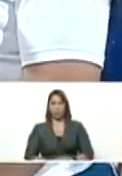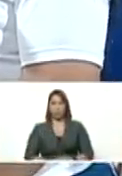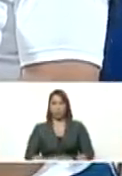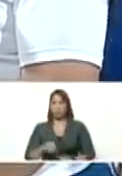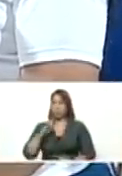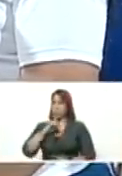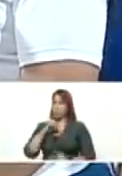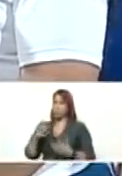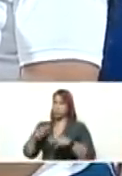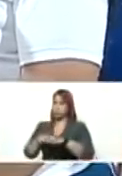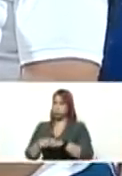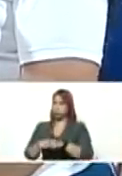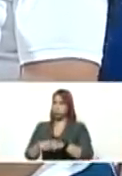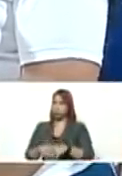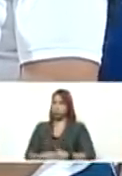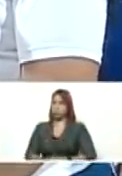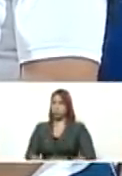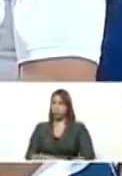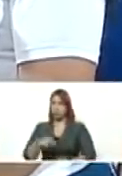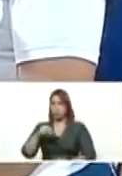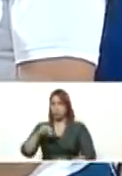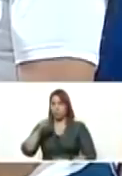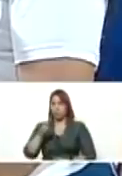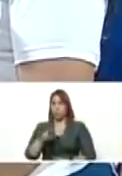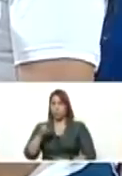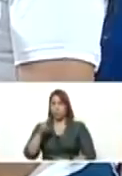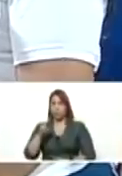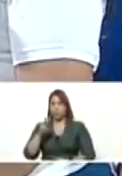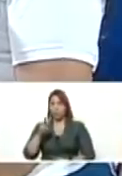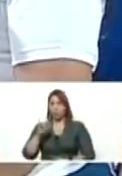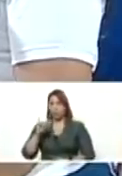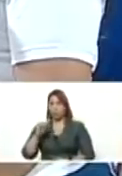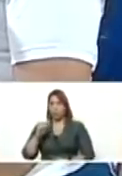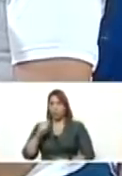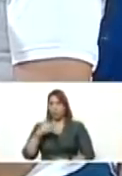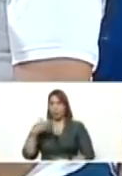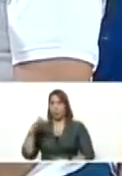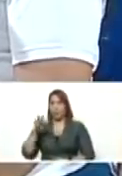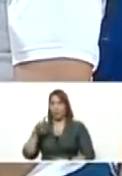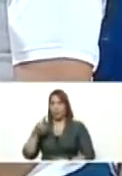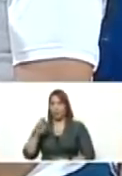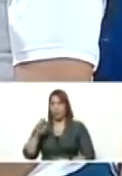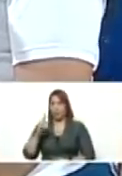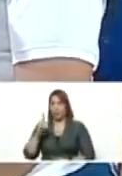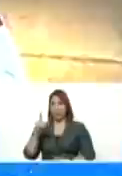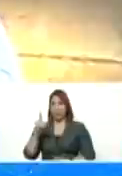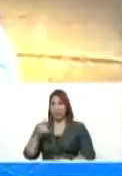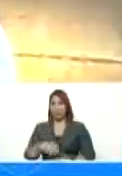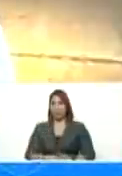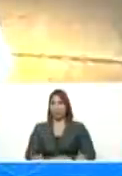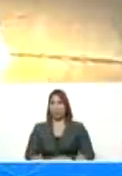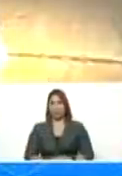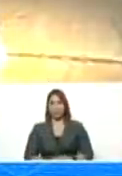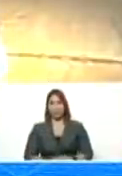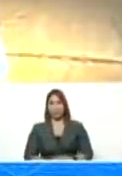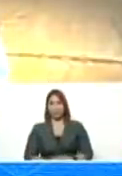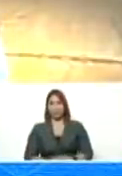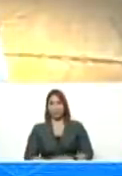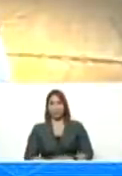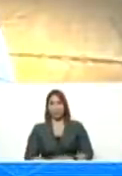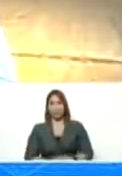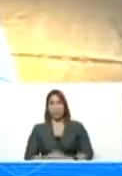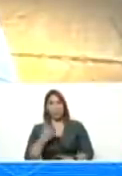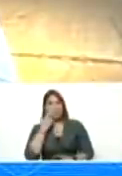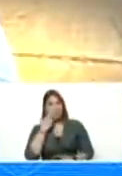nombre compuesto, mi presidente, Nubi de Nubia y Fred de Freddy. Ah, Nubia.